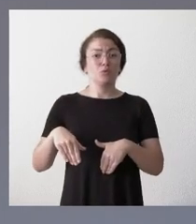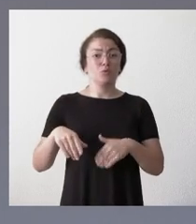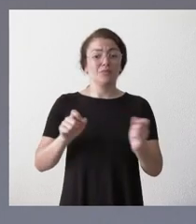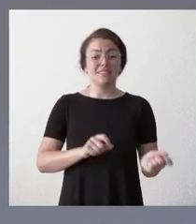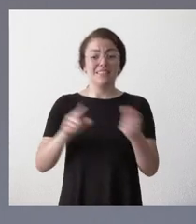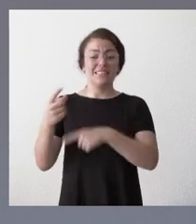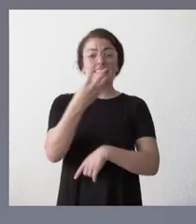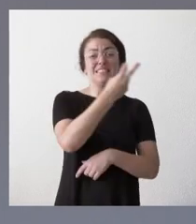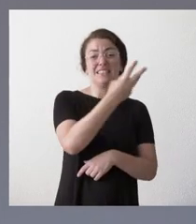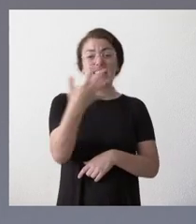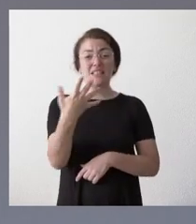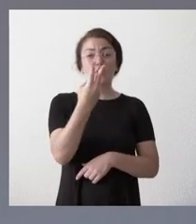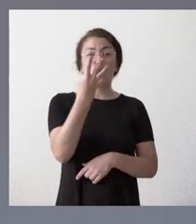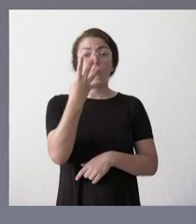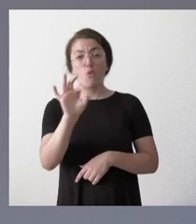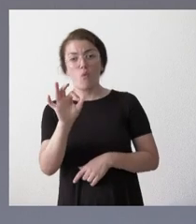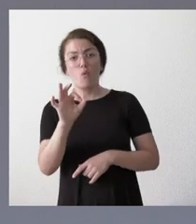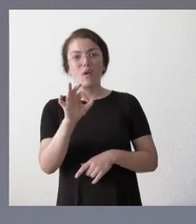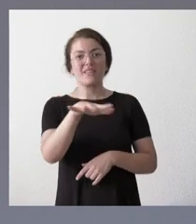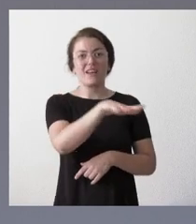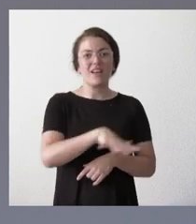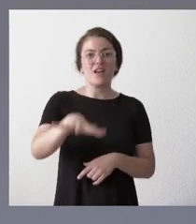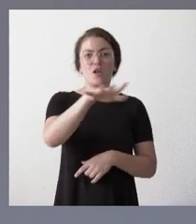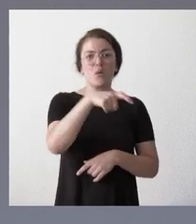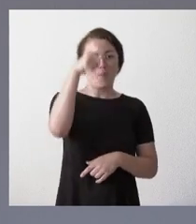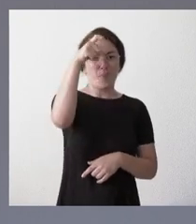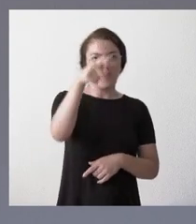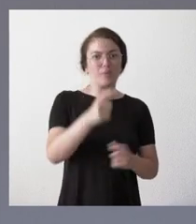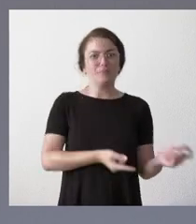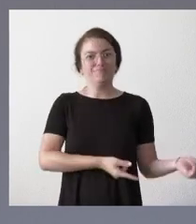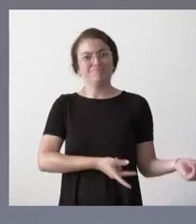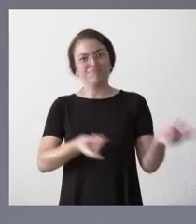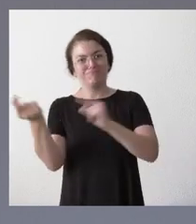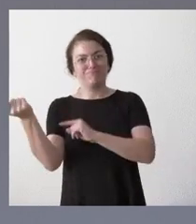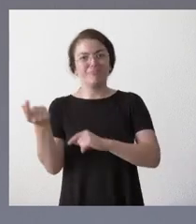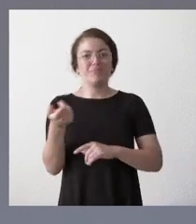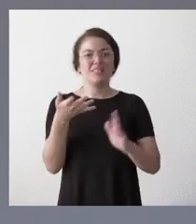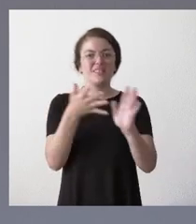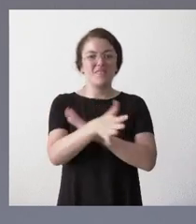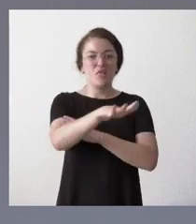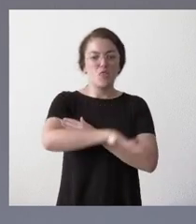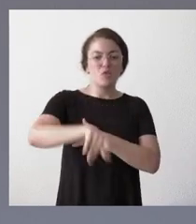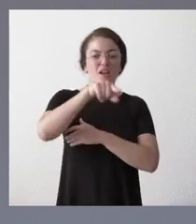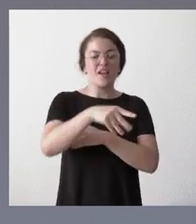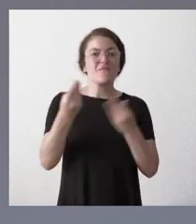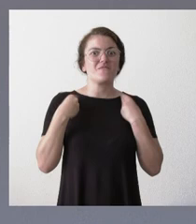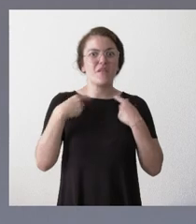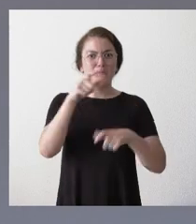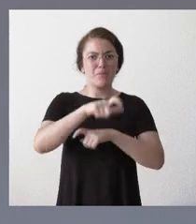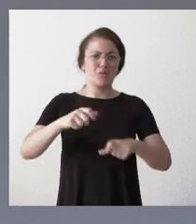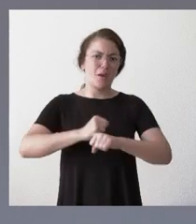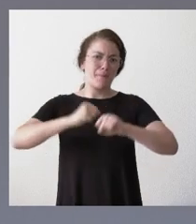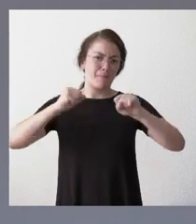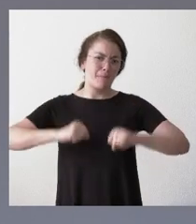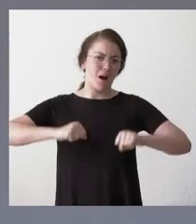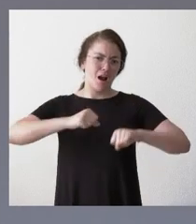y 40 localidades que fueron desalojadas, localidades en las que viven personas muy mayores y